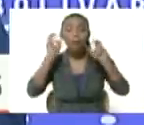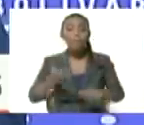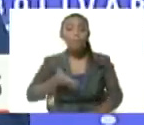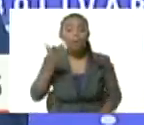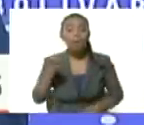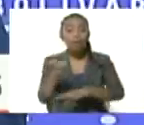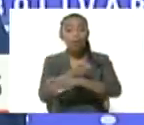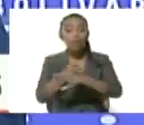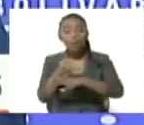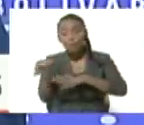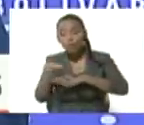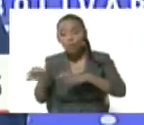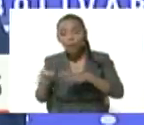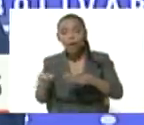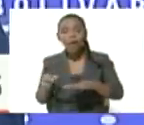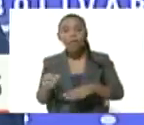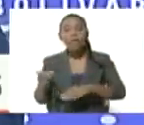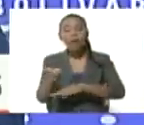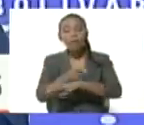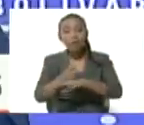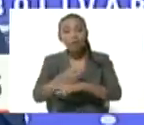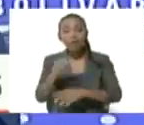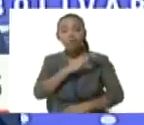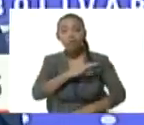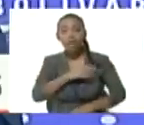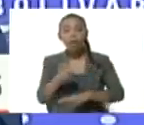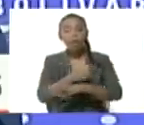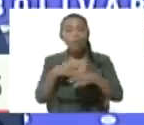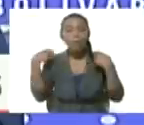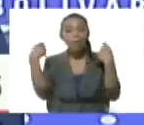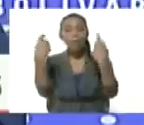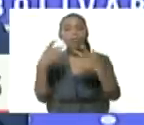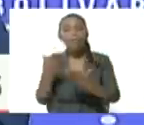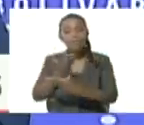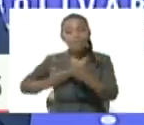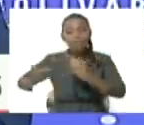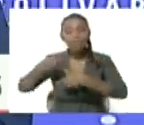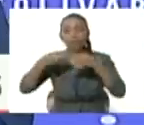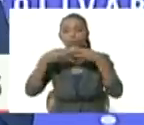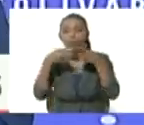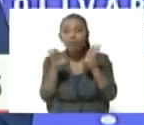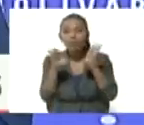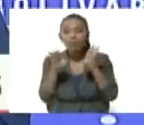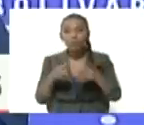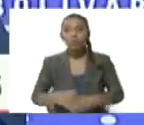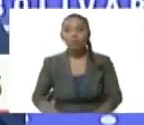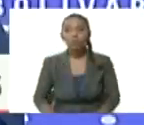gobierno municipal, del gobierno social, del gobierno popular, de servicios públicos.